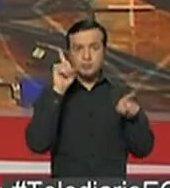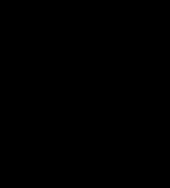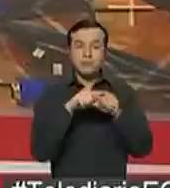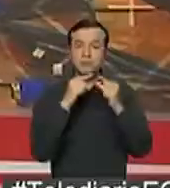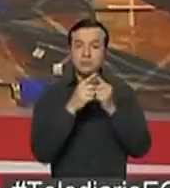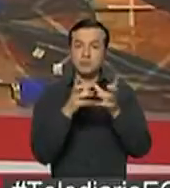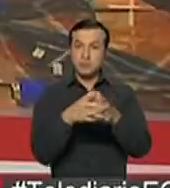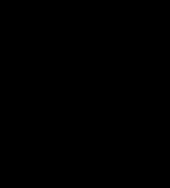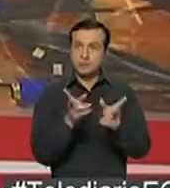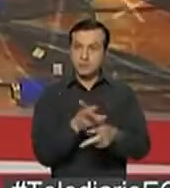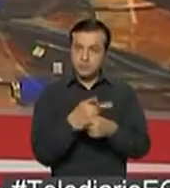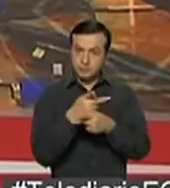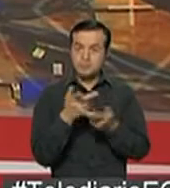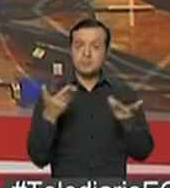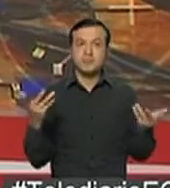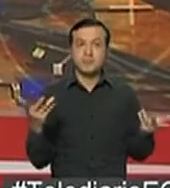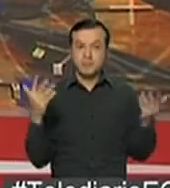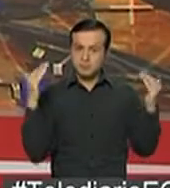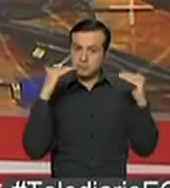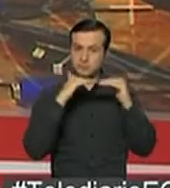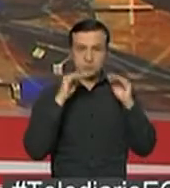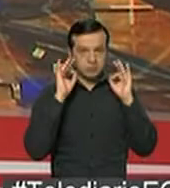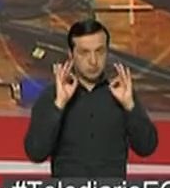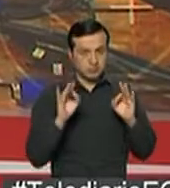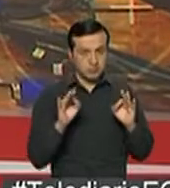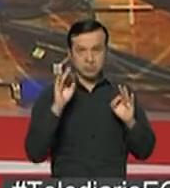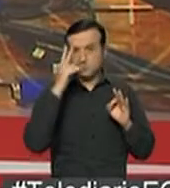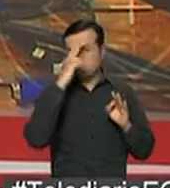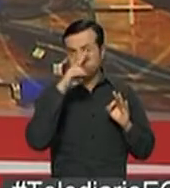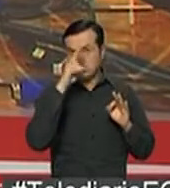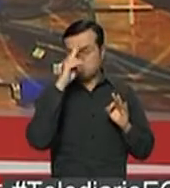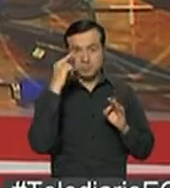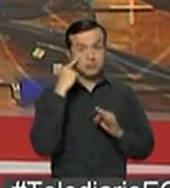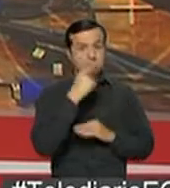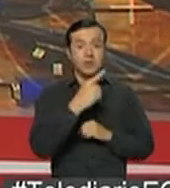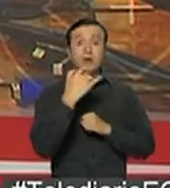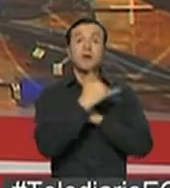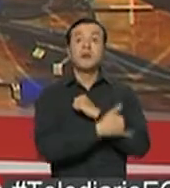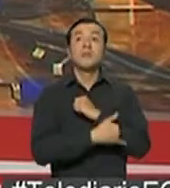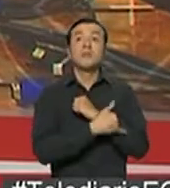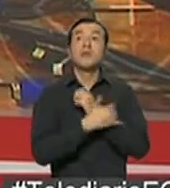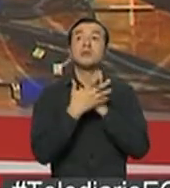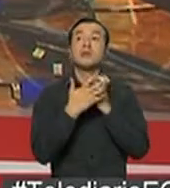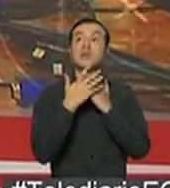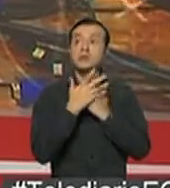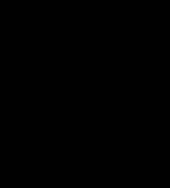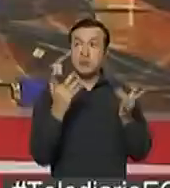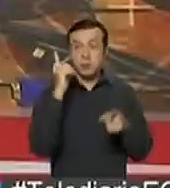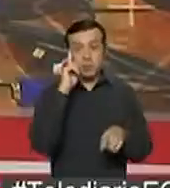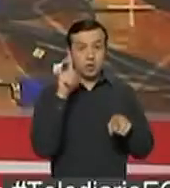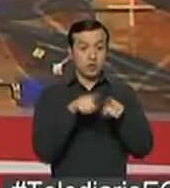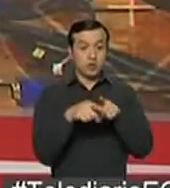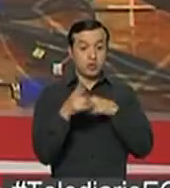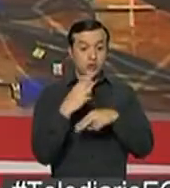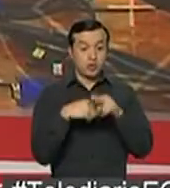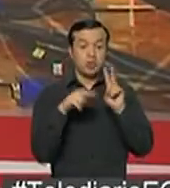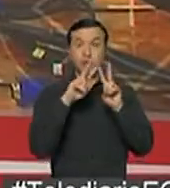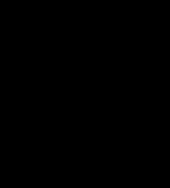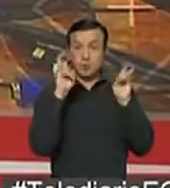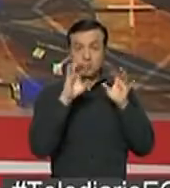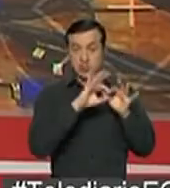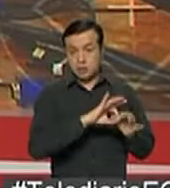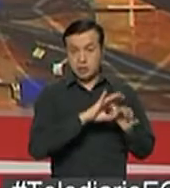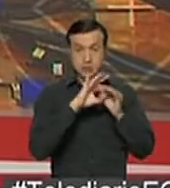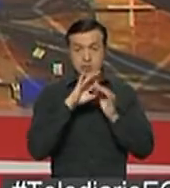sectores productivos para competir en igualdad de condiciones con México, país con el que se busca un acuerdo comercial en el marco de la